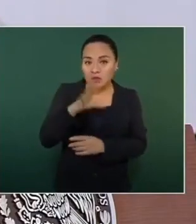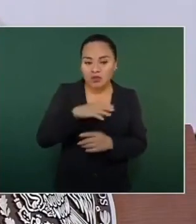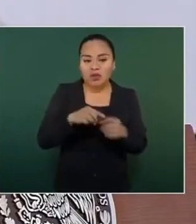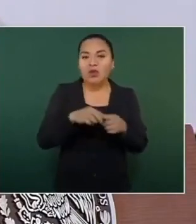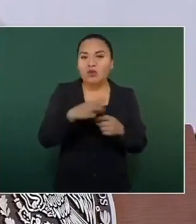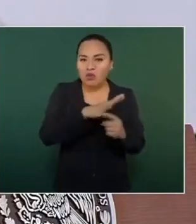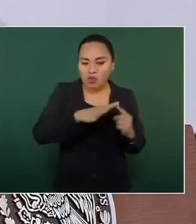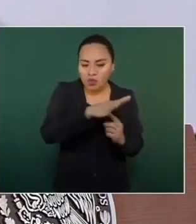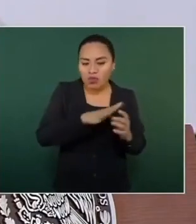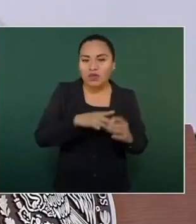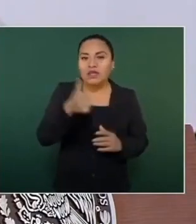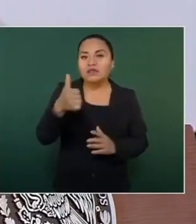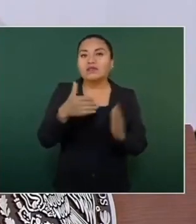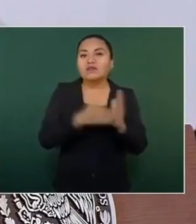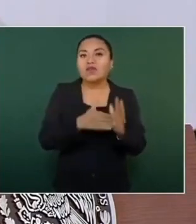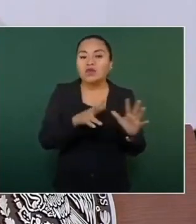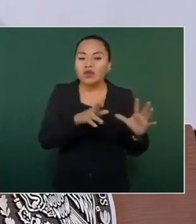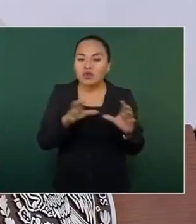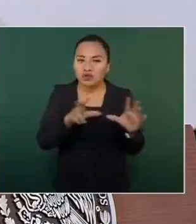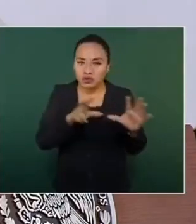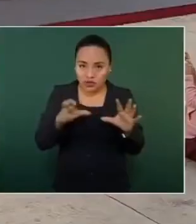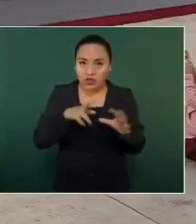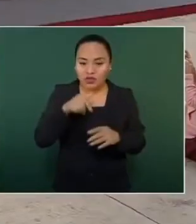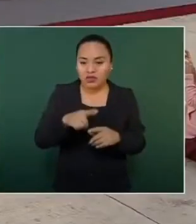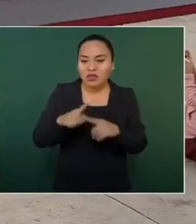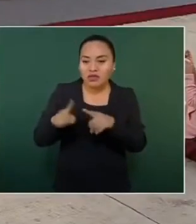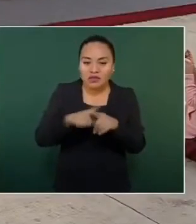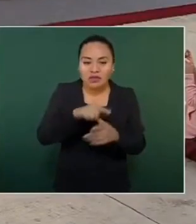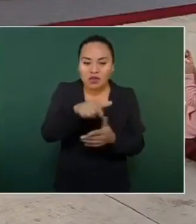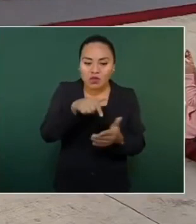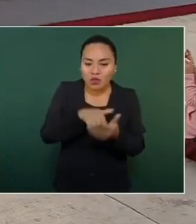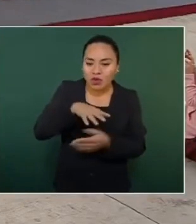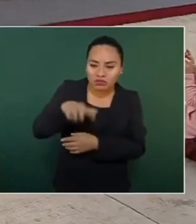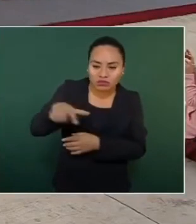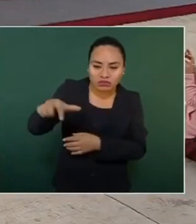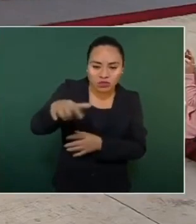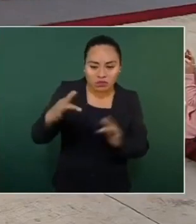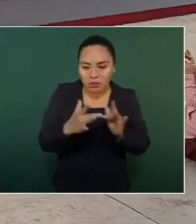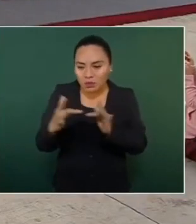y 6,875 localidades. La siguiente, por favor.